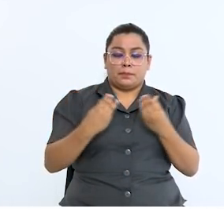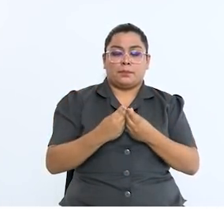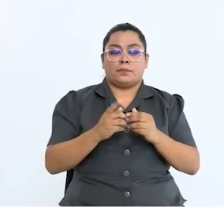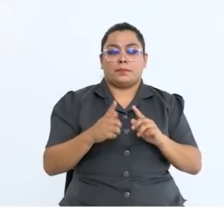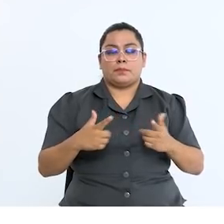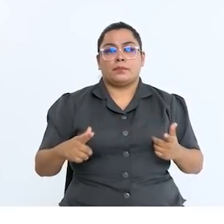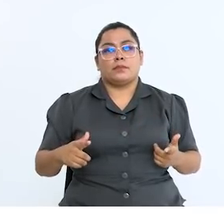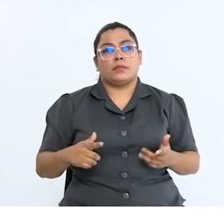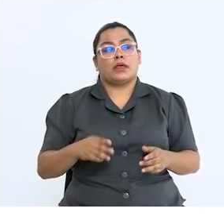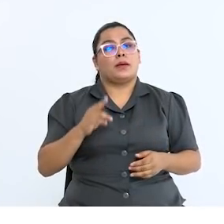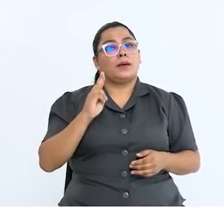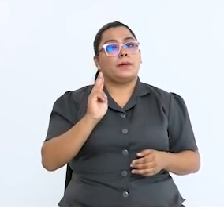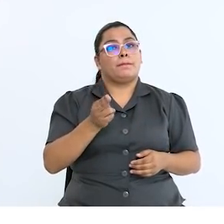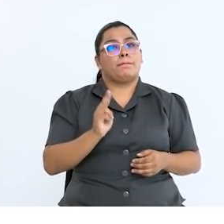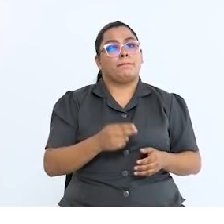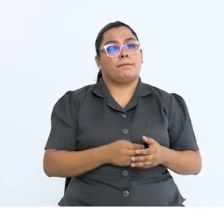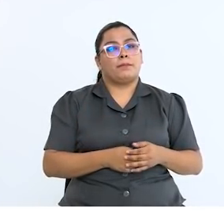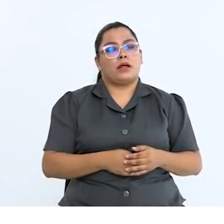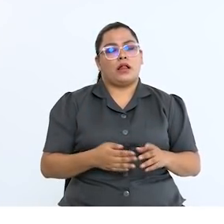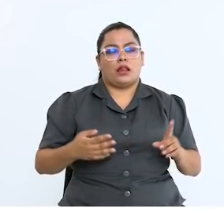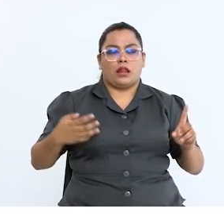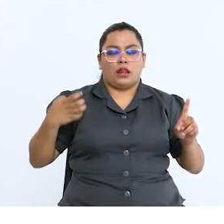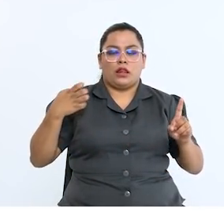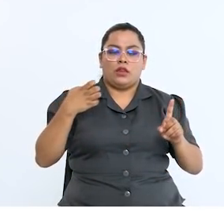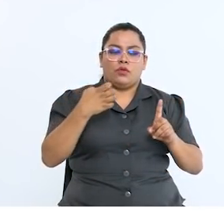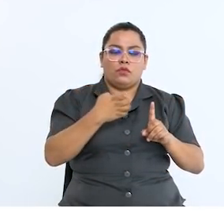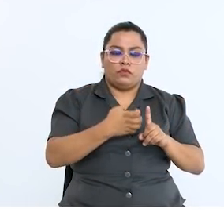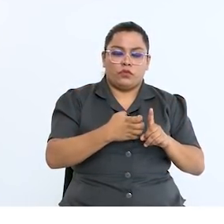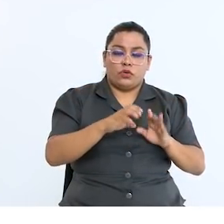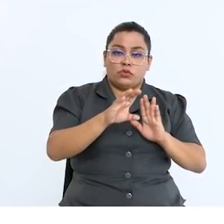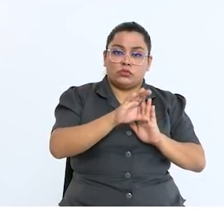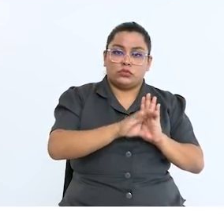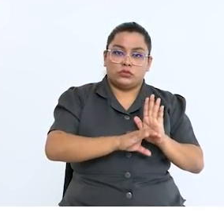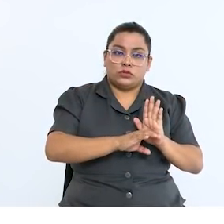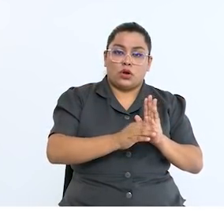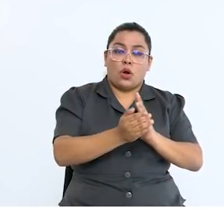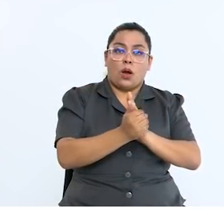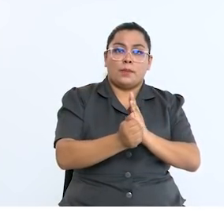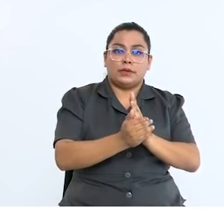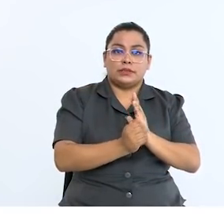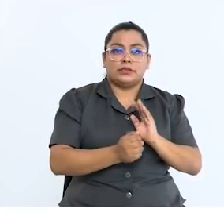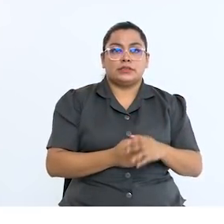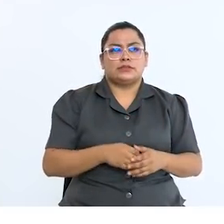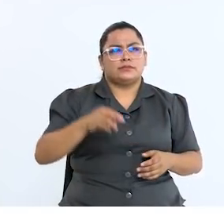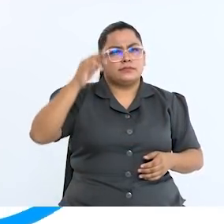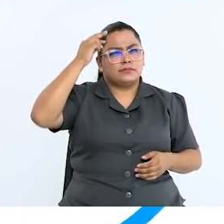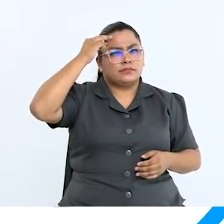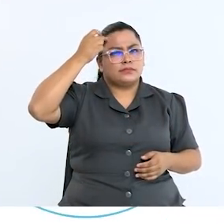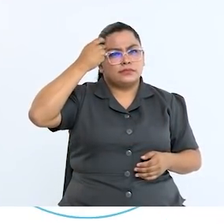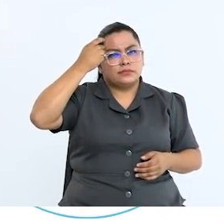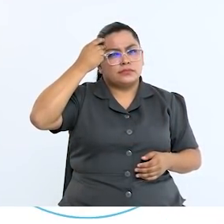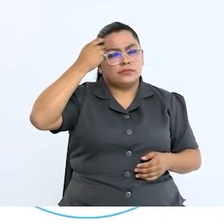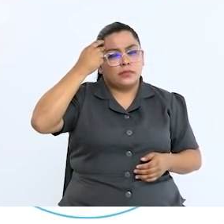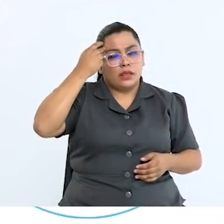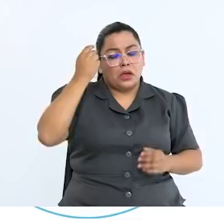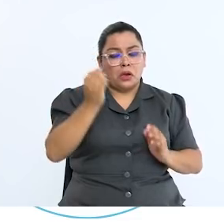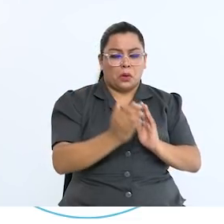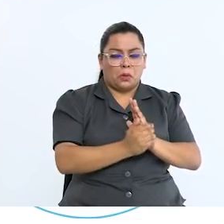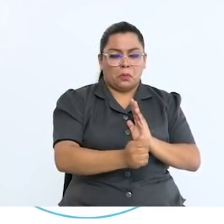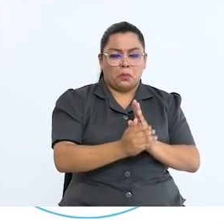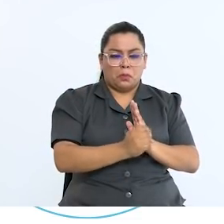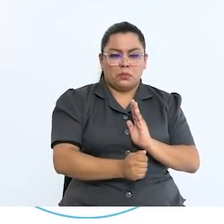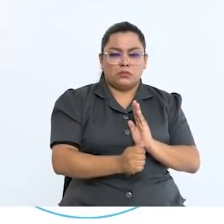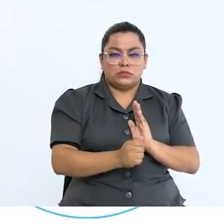sociales del lenguaje. Asimismo, el enfoque es curricular por competencias. ¿Qué quiere decir? Que